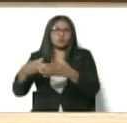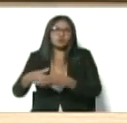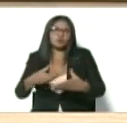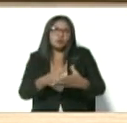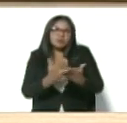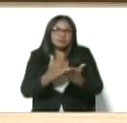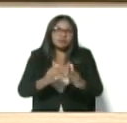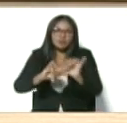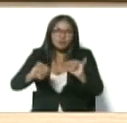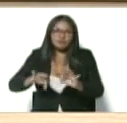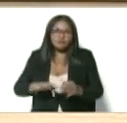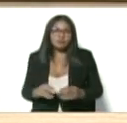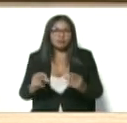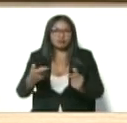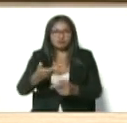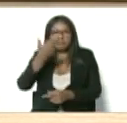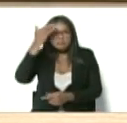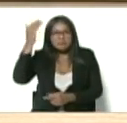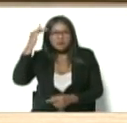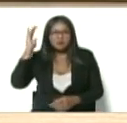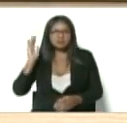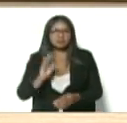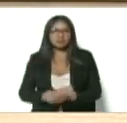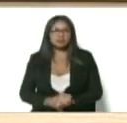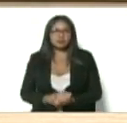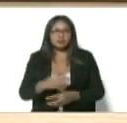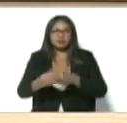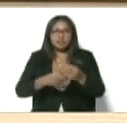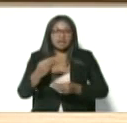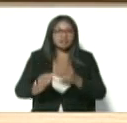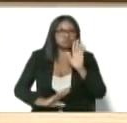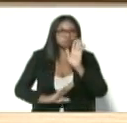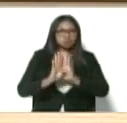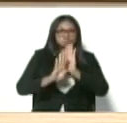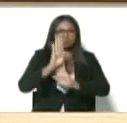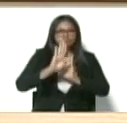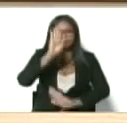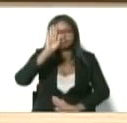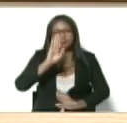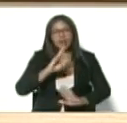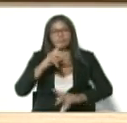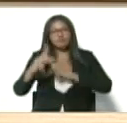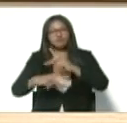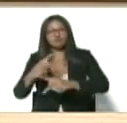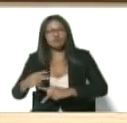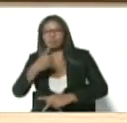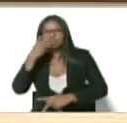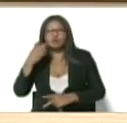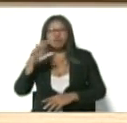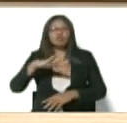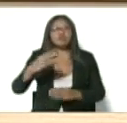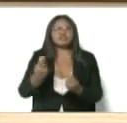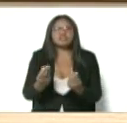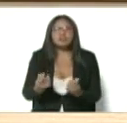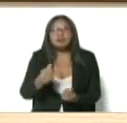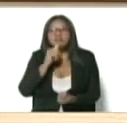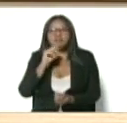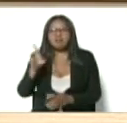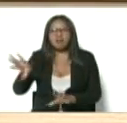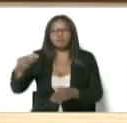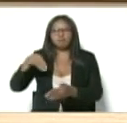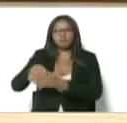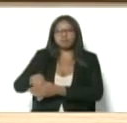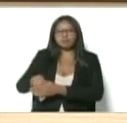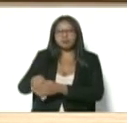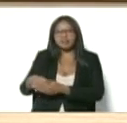andan con una farsa y lo que ha hecho es crecer la producción de droga para dónde va ese dinero quién se apropia de